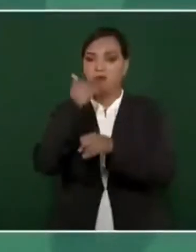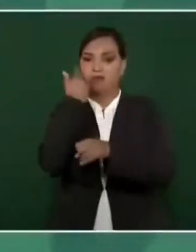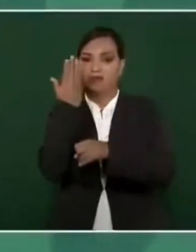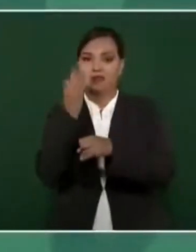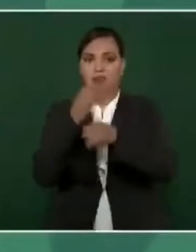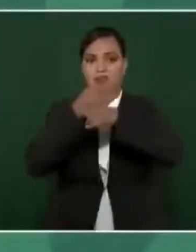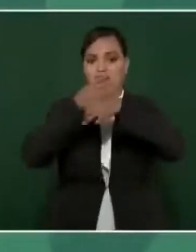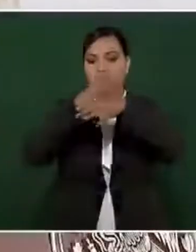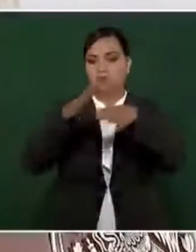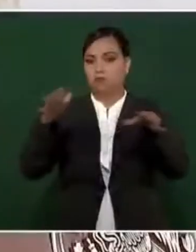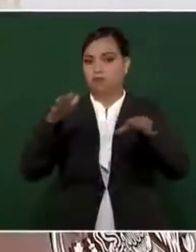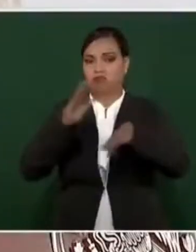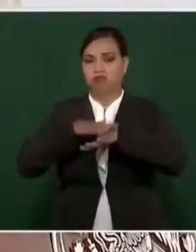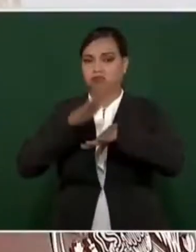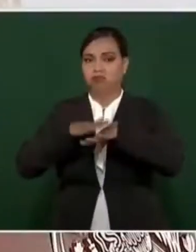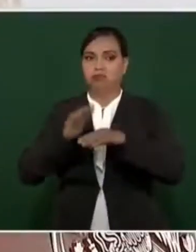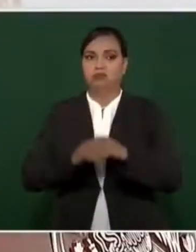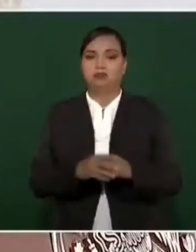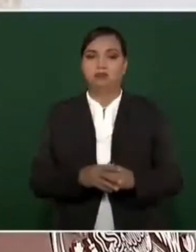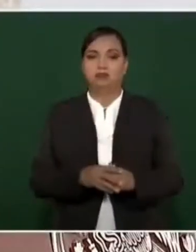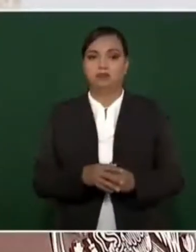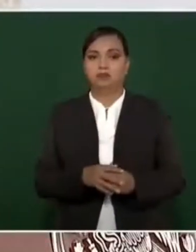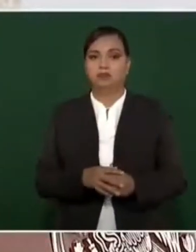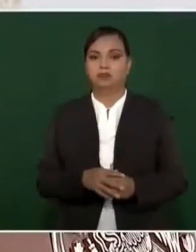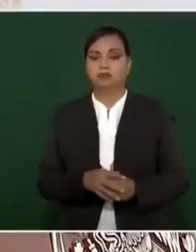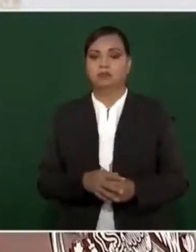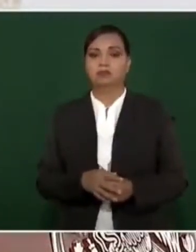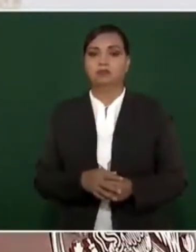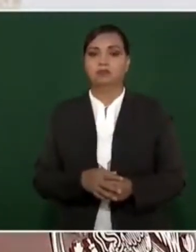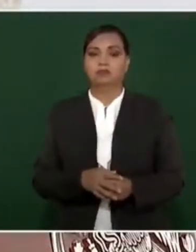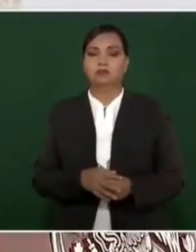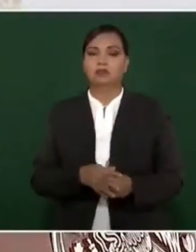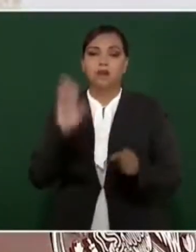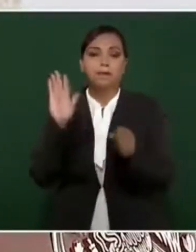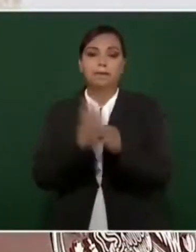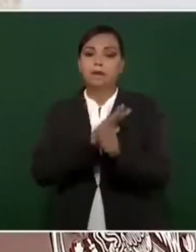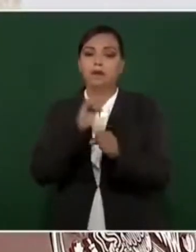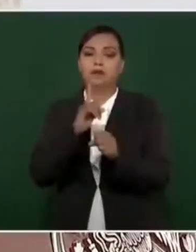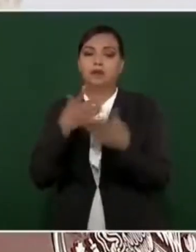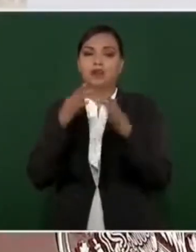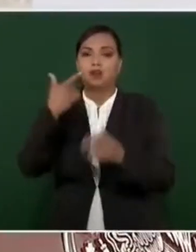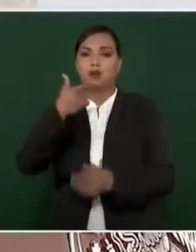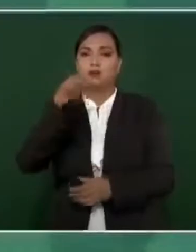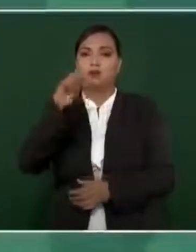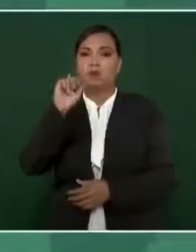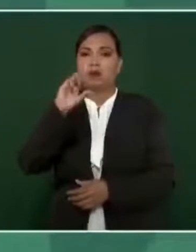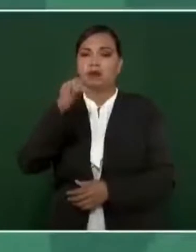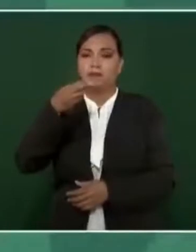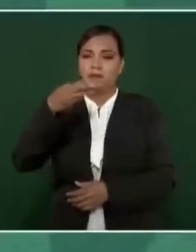Ya la Guacamaya se volvió sopilote.